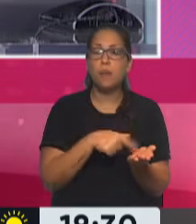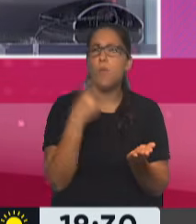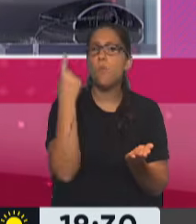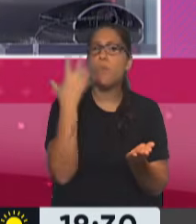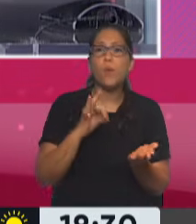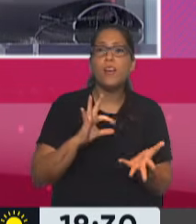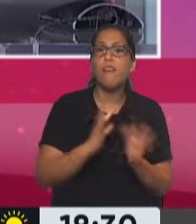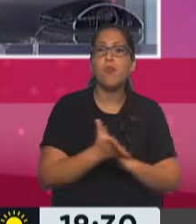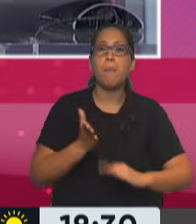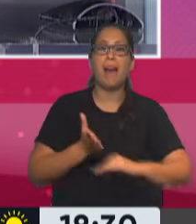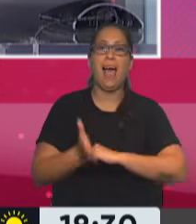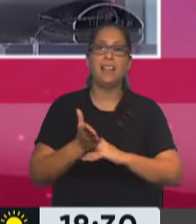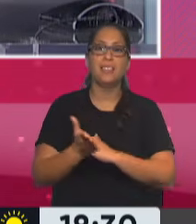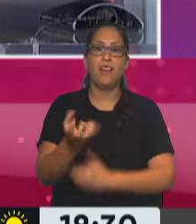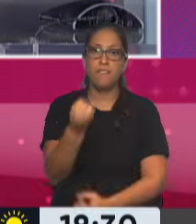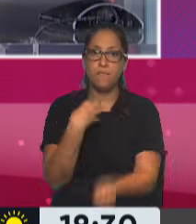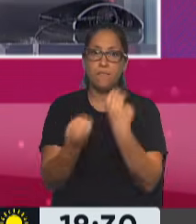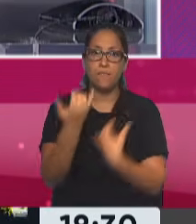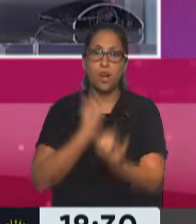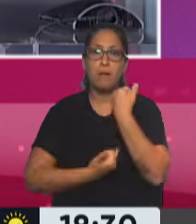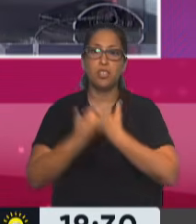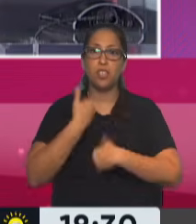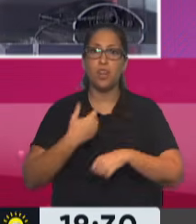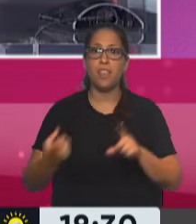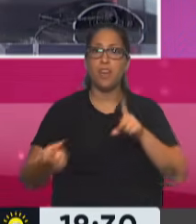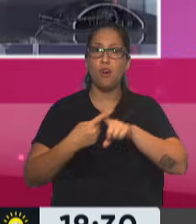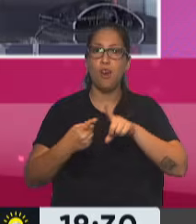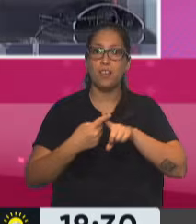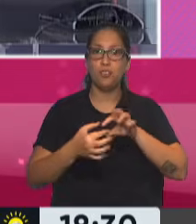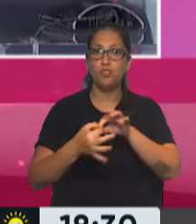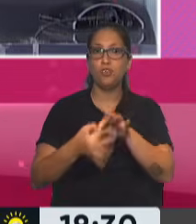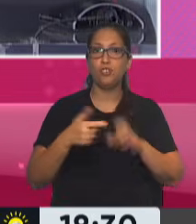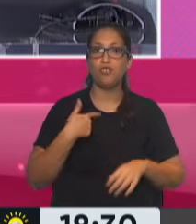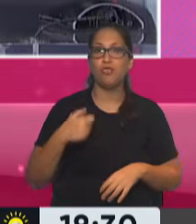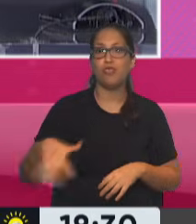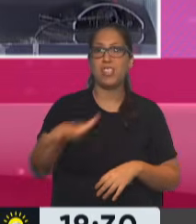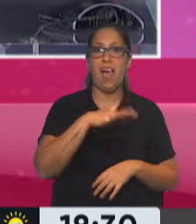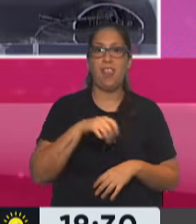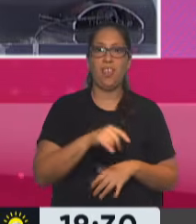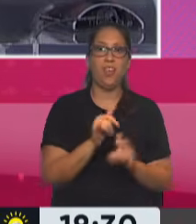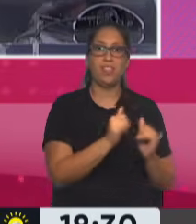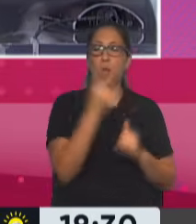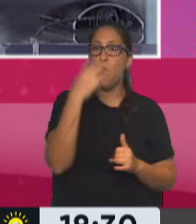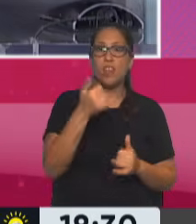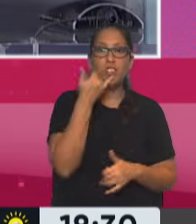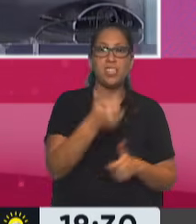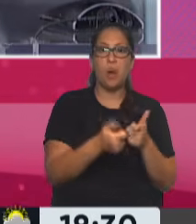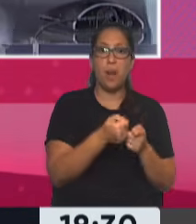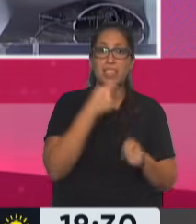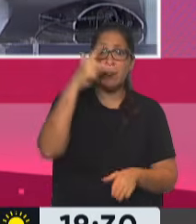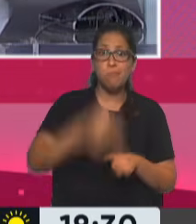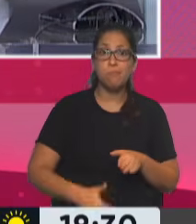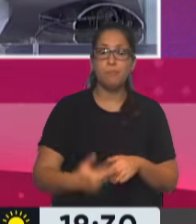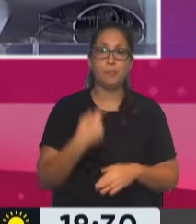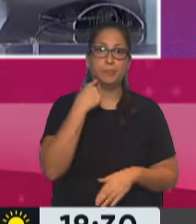mecanismo de acceso a la información y de conectividad desde un punto de vista social que tienen en la vida. Entonces, restringirlos puede